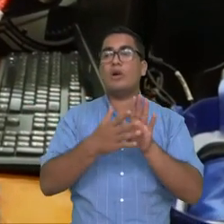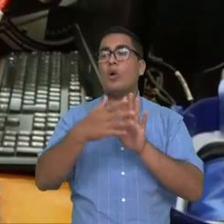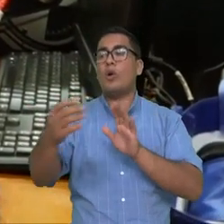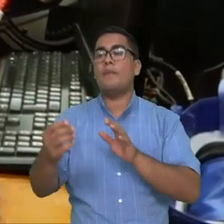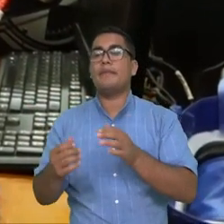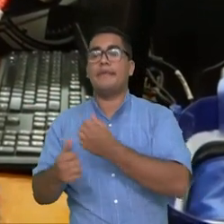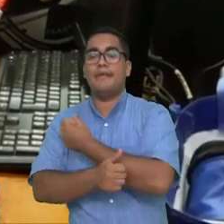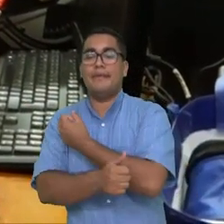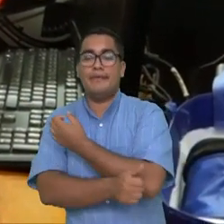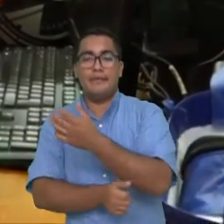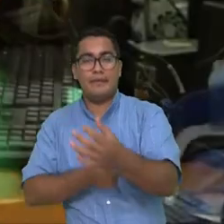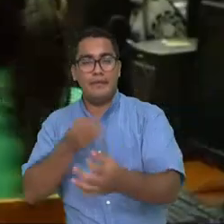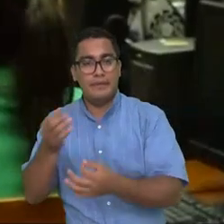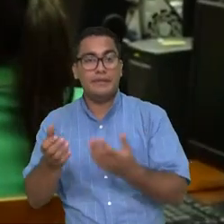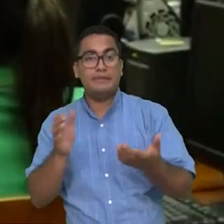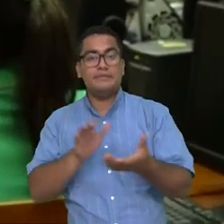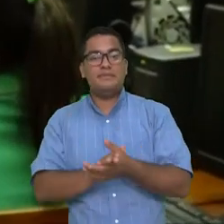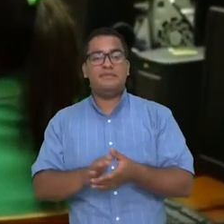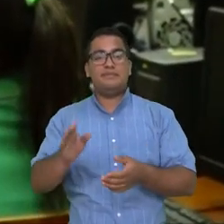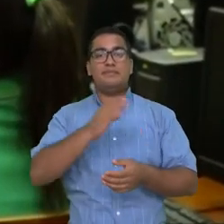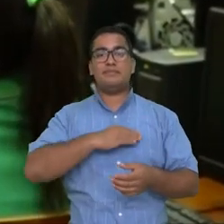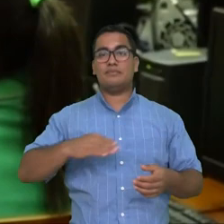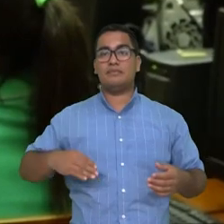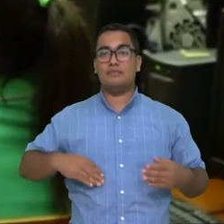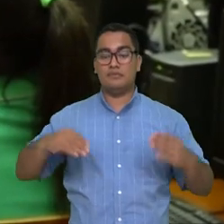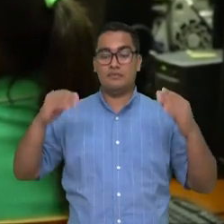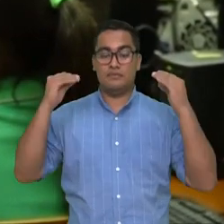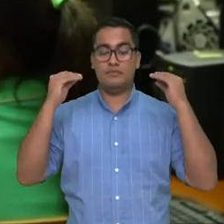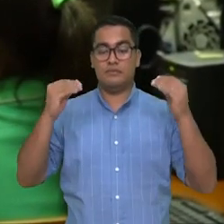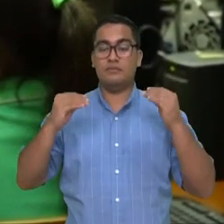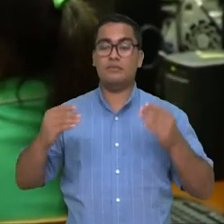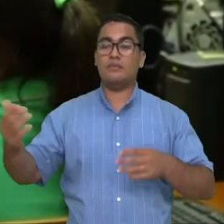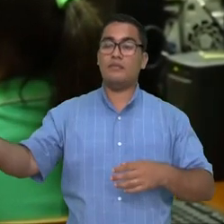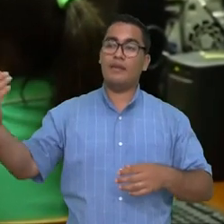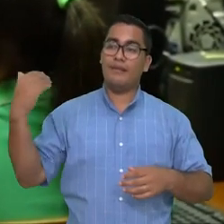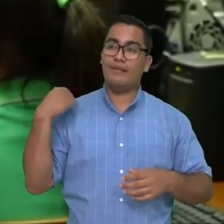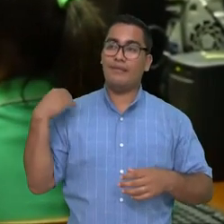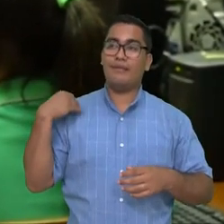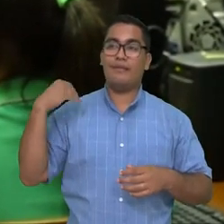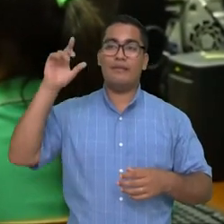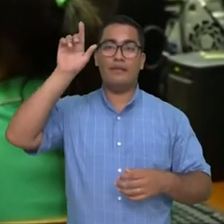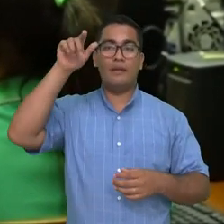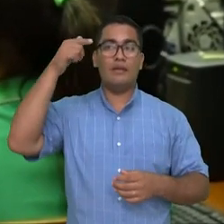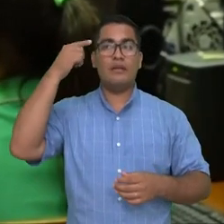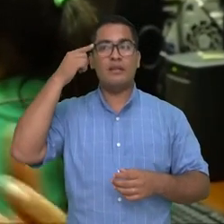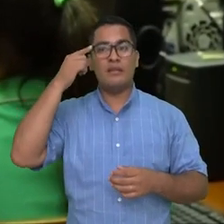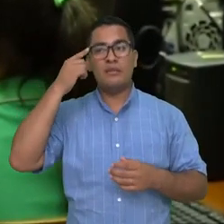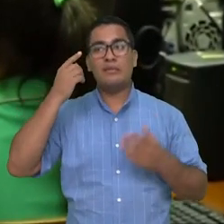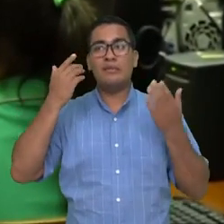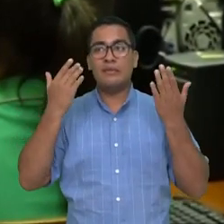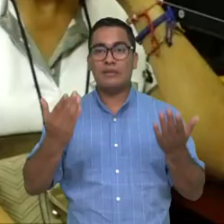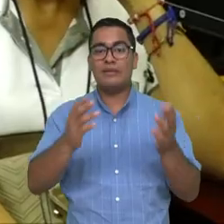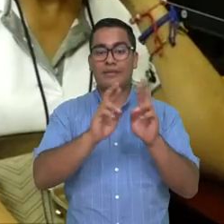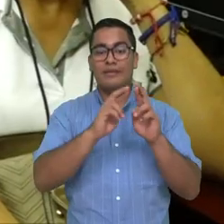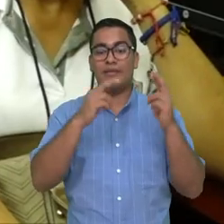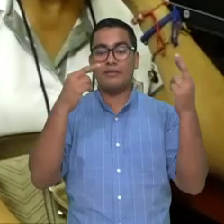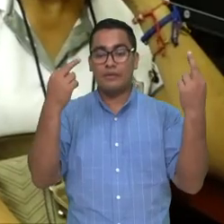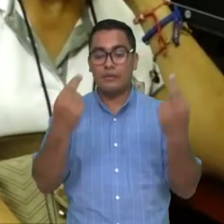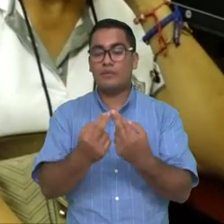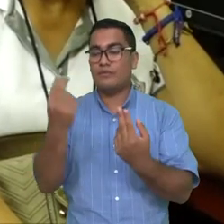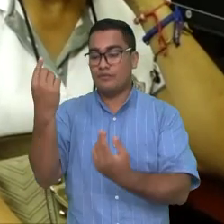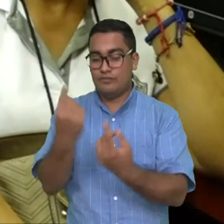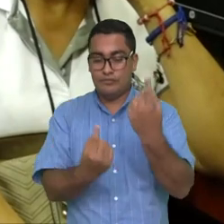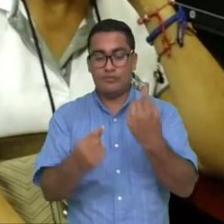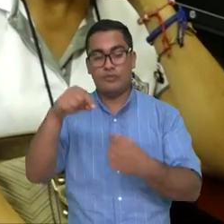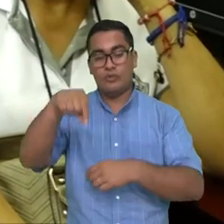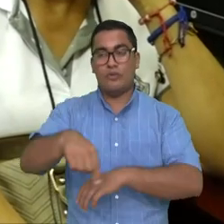los estudiantes. Desde el Ministerio de Educación hemos sido orientados por nuestro buen gobierno a reunirnos el día de hoy a nivel